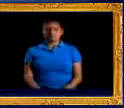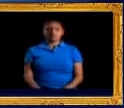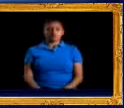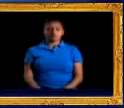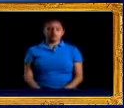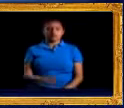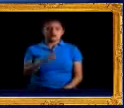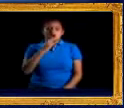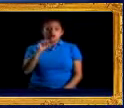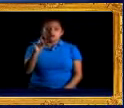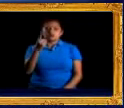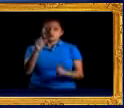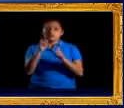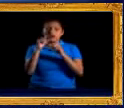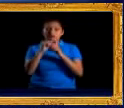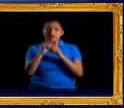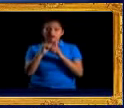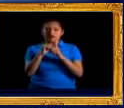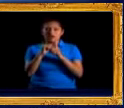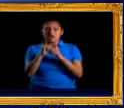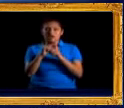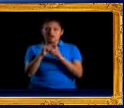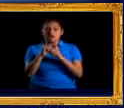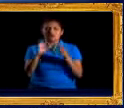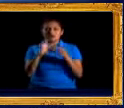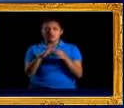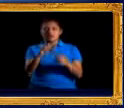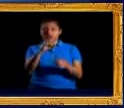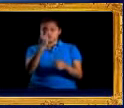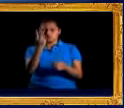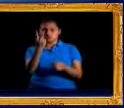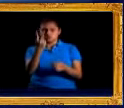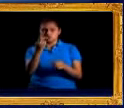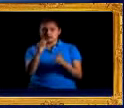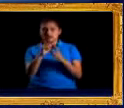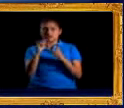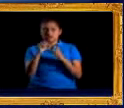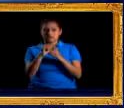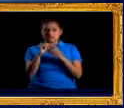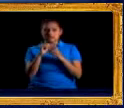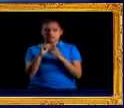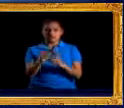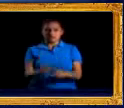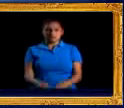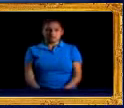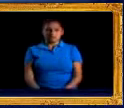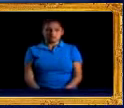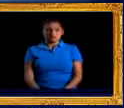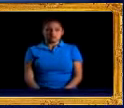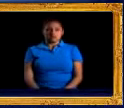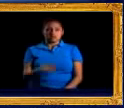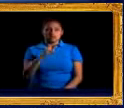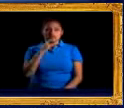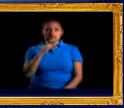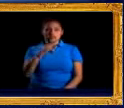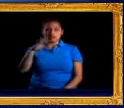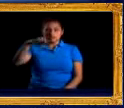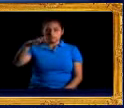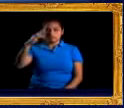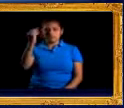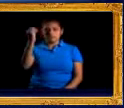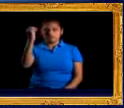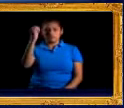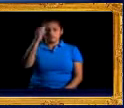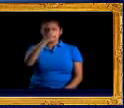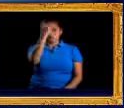Y hermano, es una palabra también compuesta, pros, hacia, cuneo, besar. Y es la palabra con